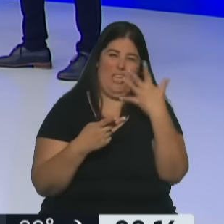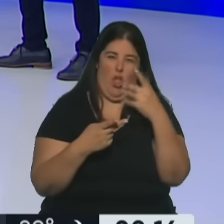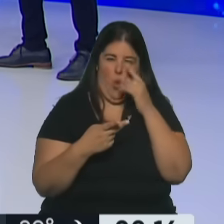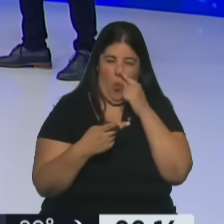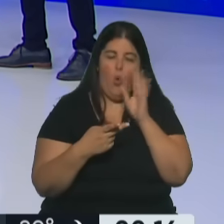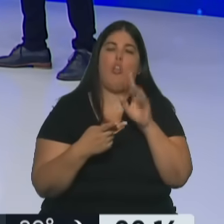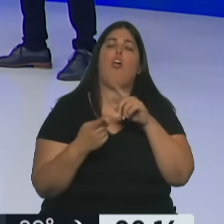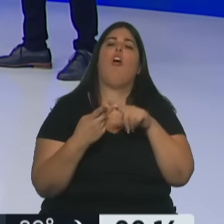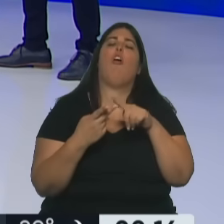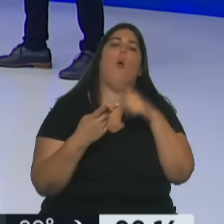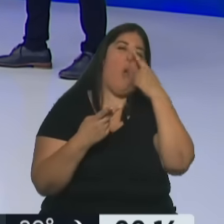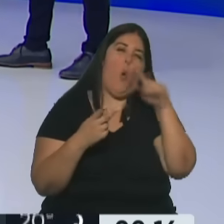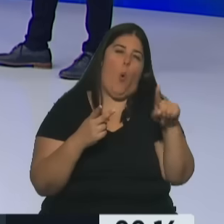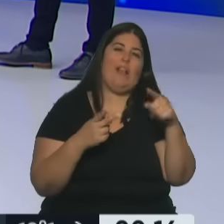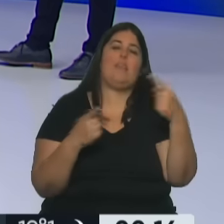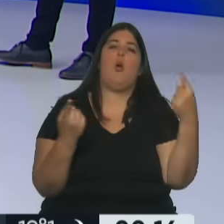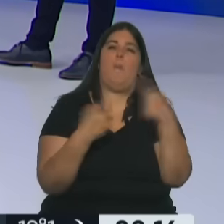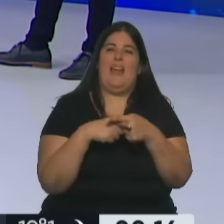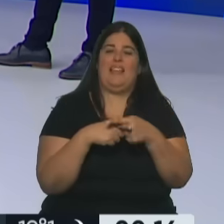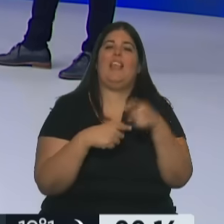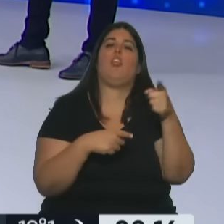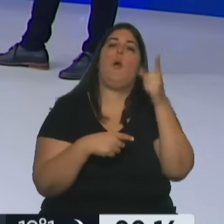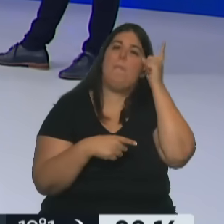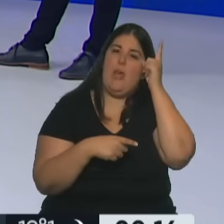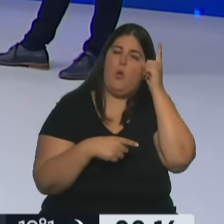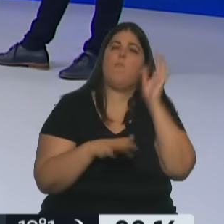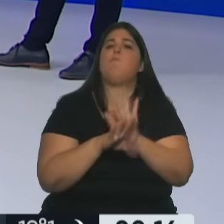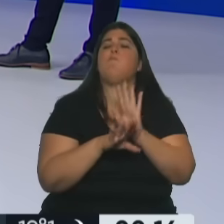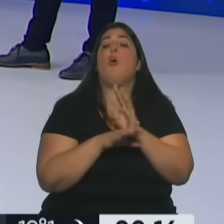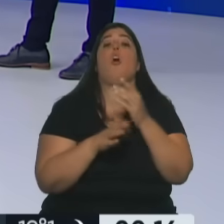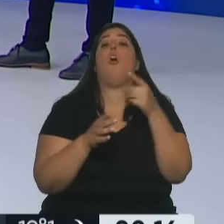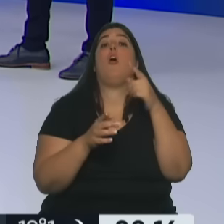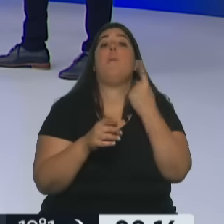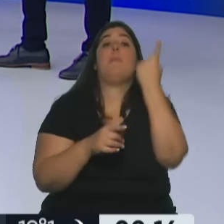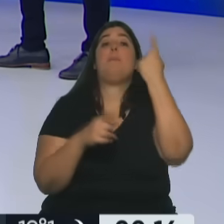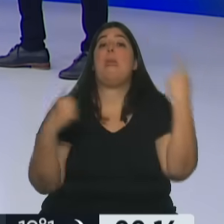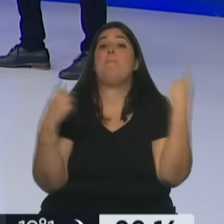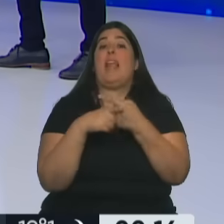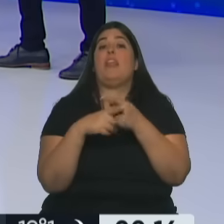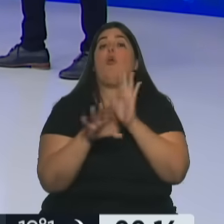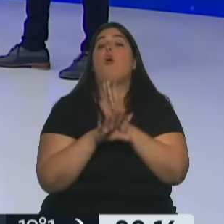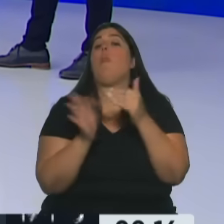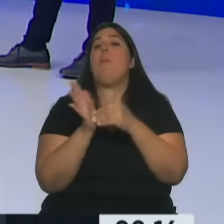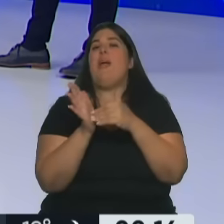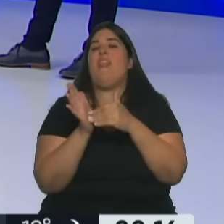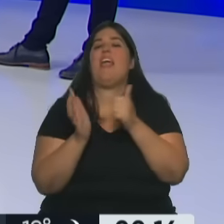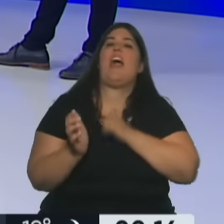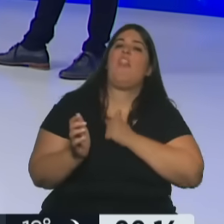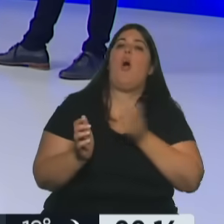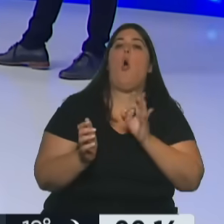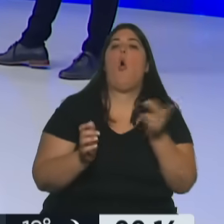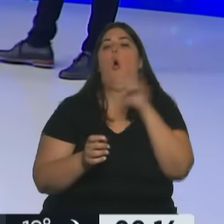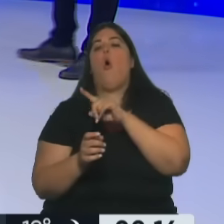Y cerrará la fase de grupos con Perú, el seleccionado argentino. Debutamos entonces con el ganador de Canadá, exacto, Trinidad y Tobago. Va de abajo hacia arriba.